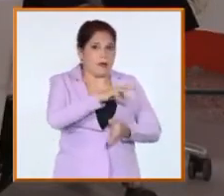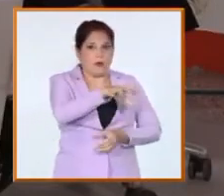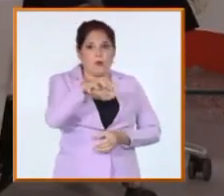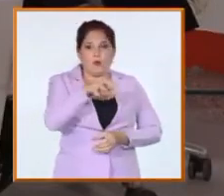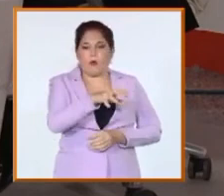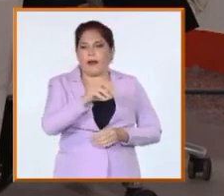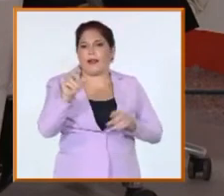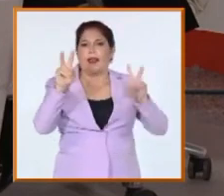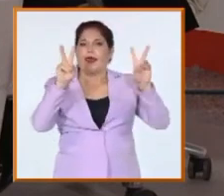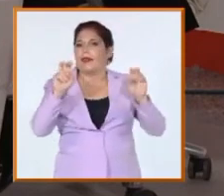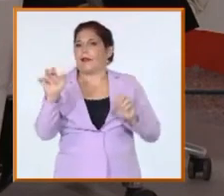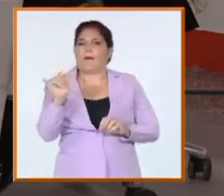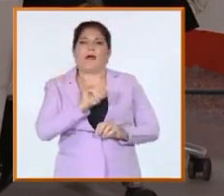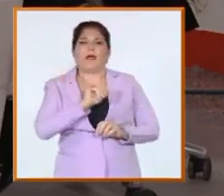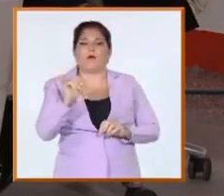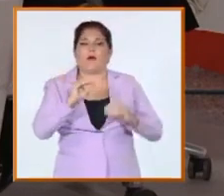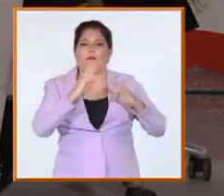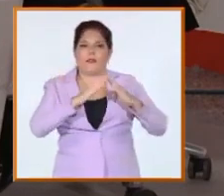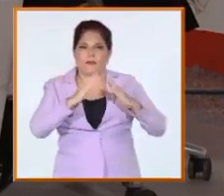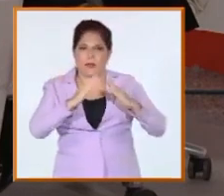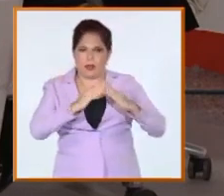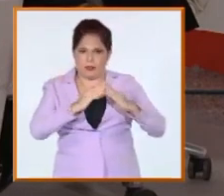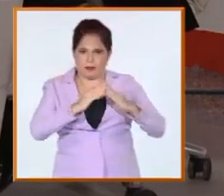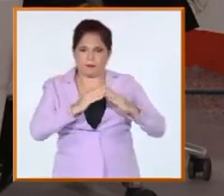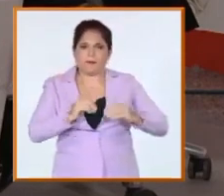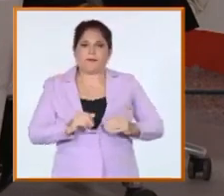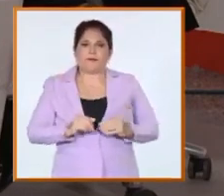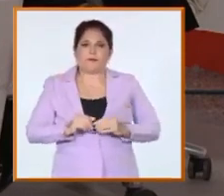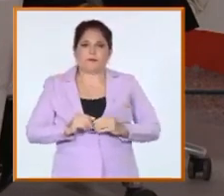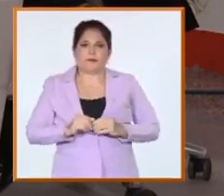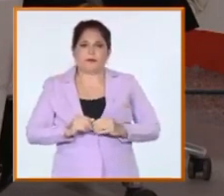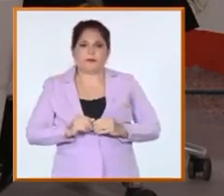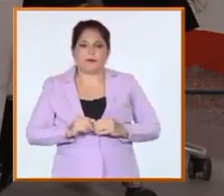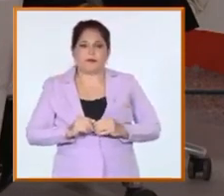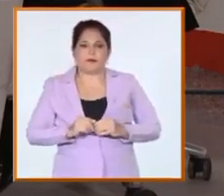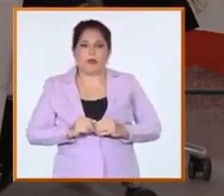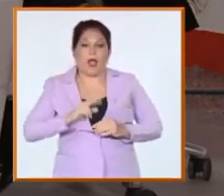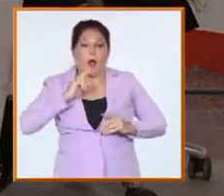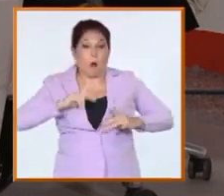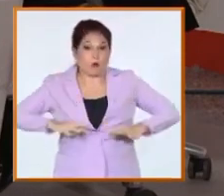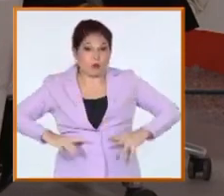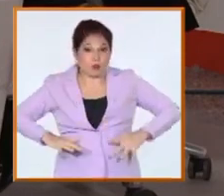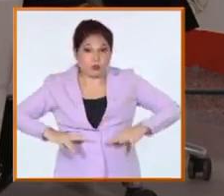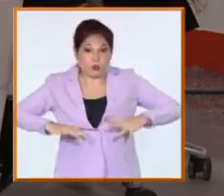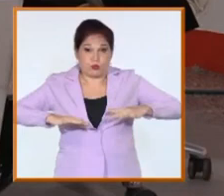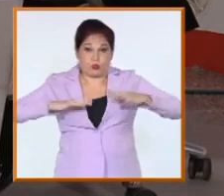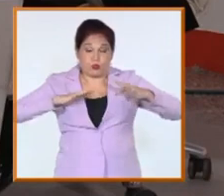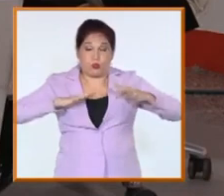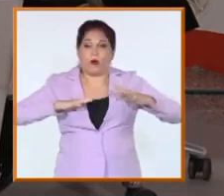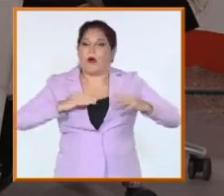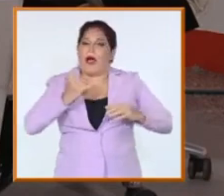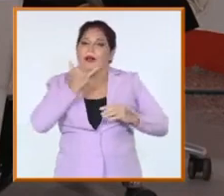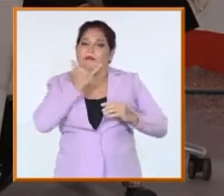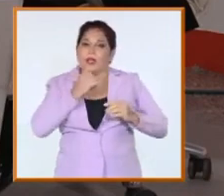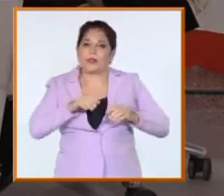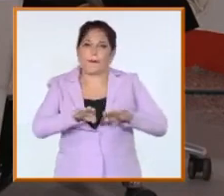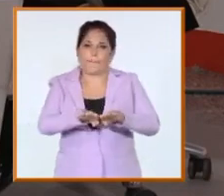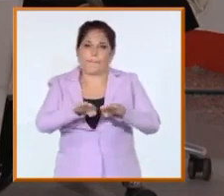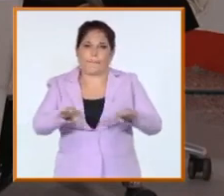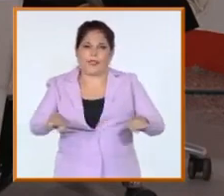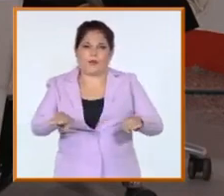con los temas de la vivienda y y en los lugares inundados hubo lugares que se afectó mucho los pisos de la